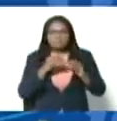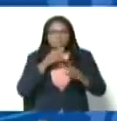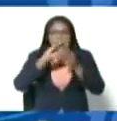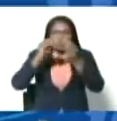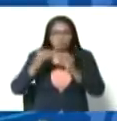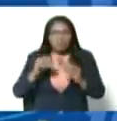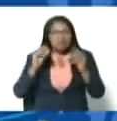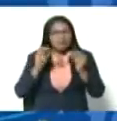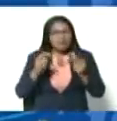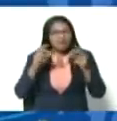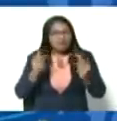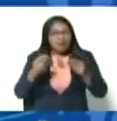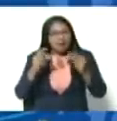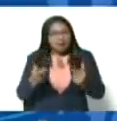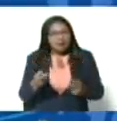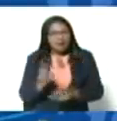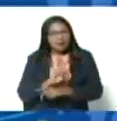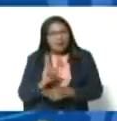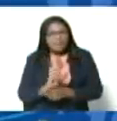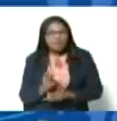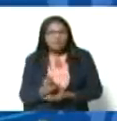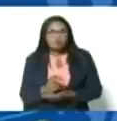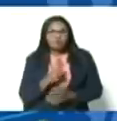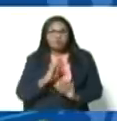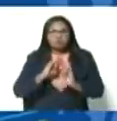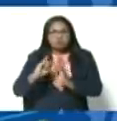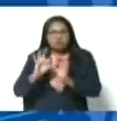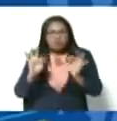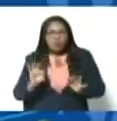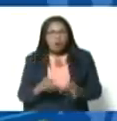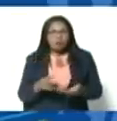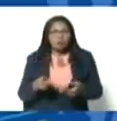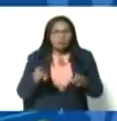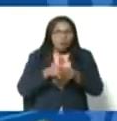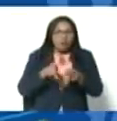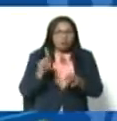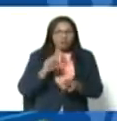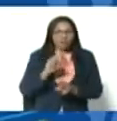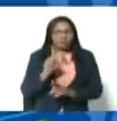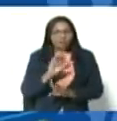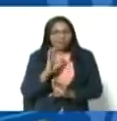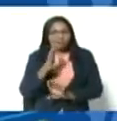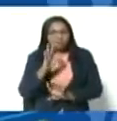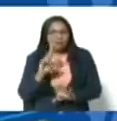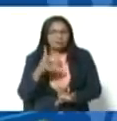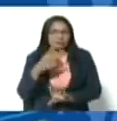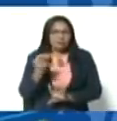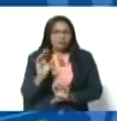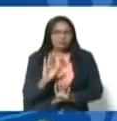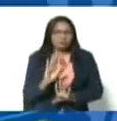correctivo inmediatamente. No sé si eso sigue siendo así. Parece que no, porque nadie dijo que sí.